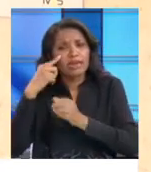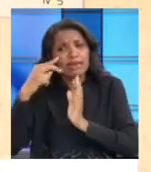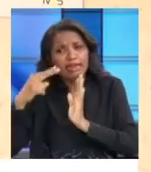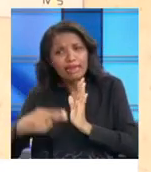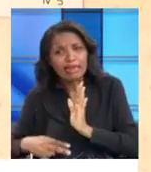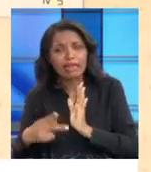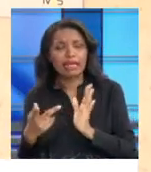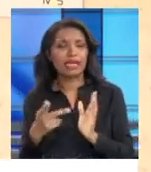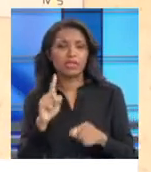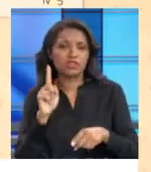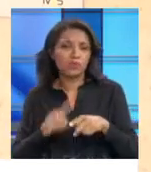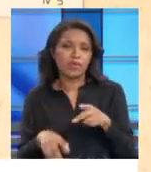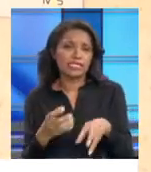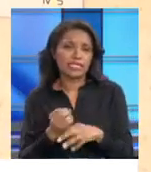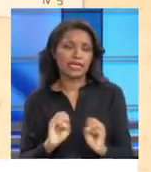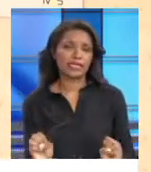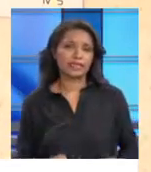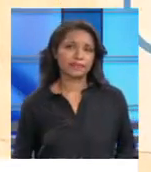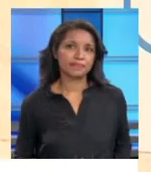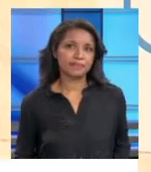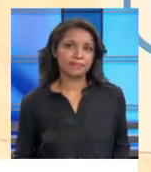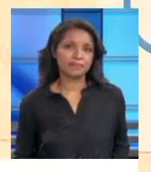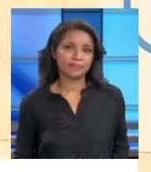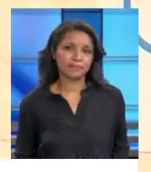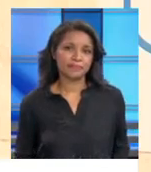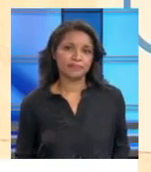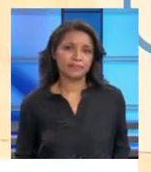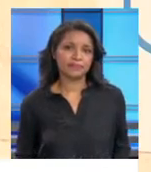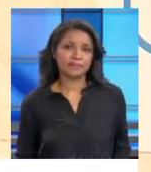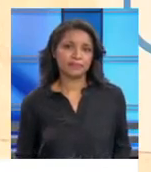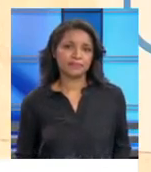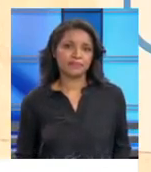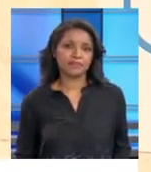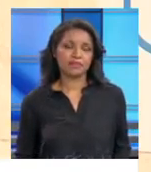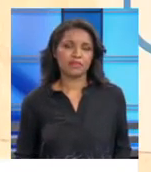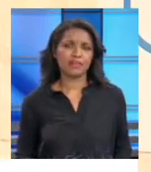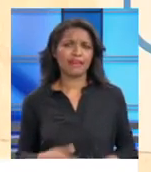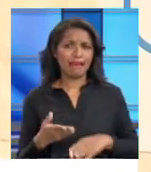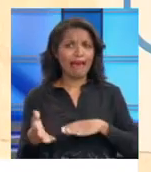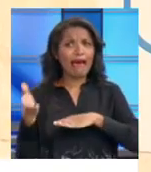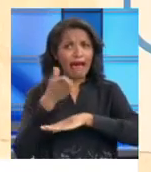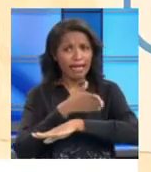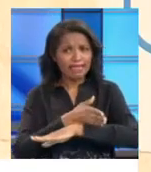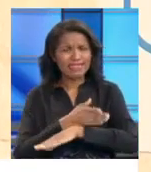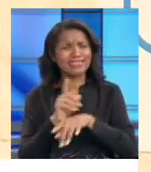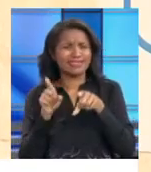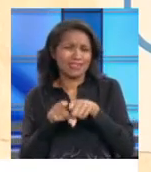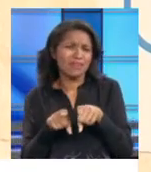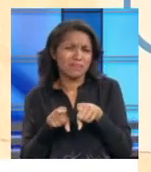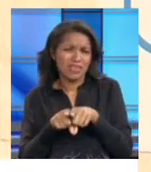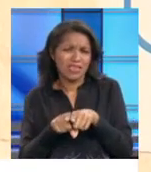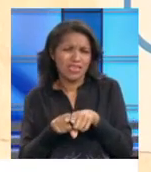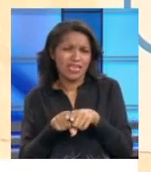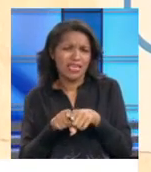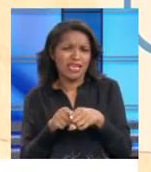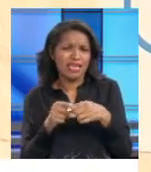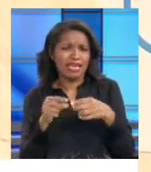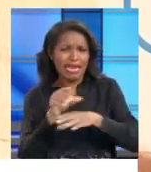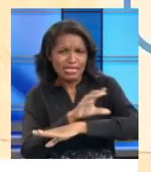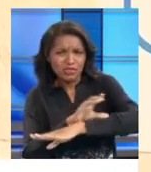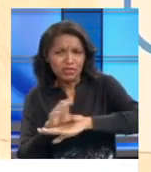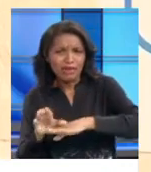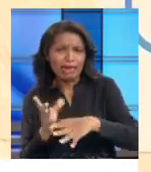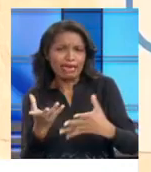suspenda el proyecto y que falle en el fondo. No es la primera vez que a lo largo de la creación de la cinta costera e